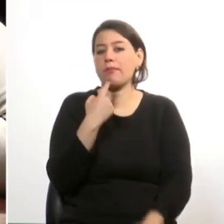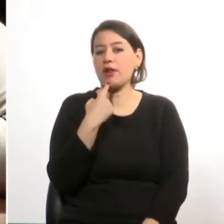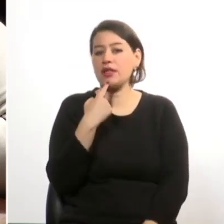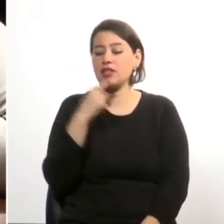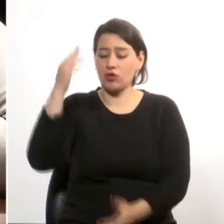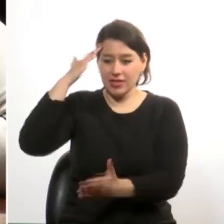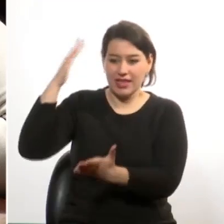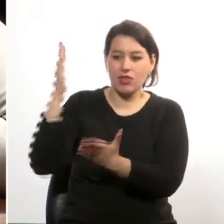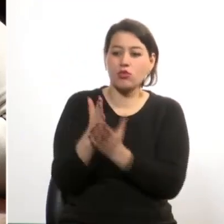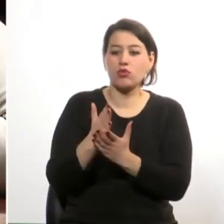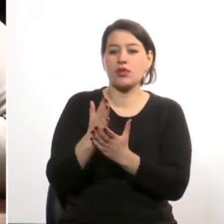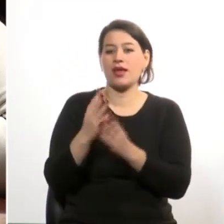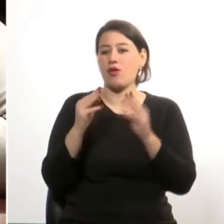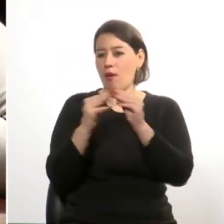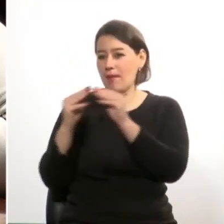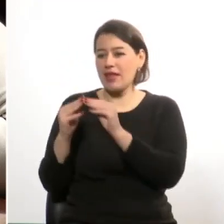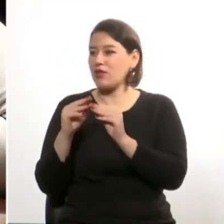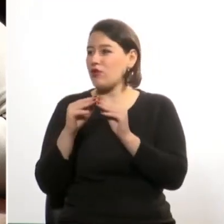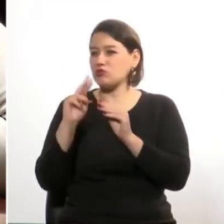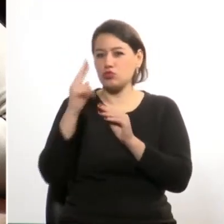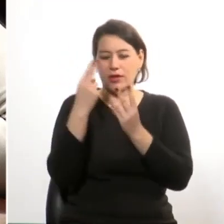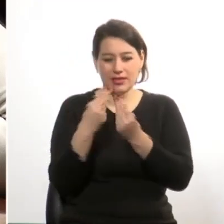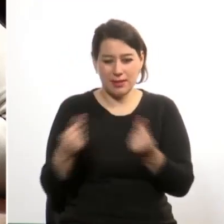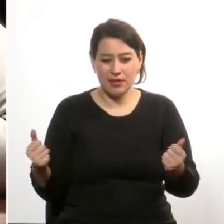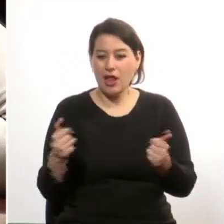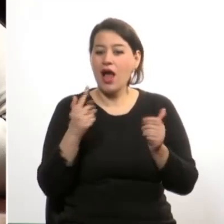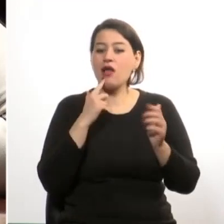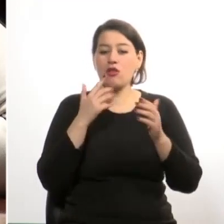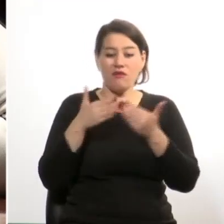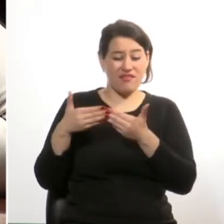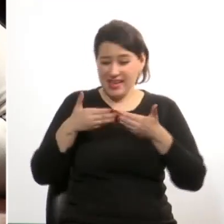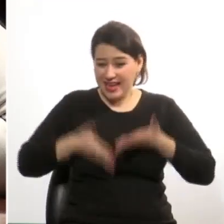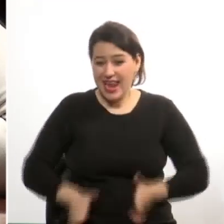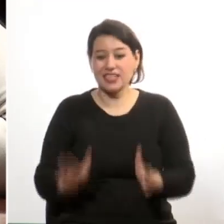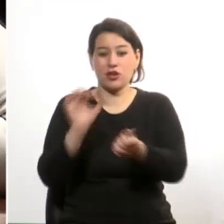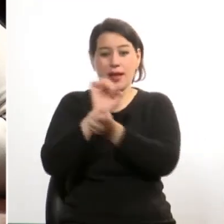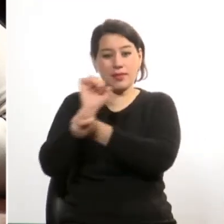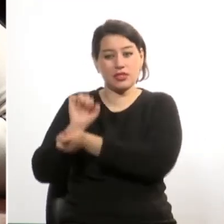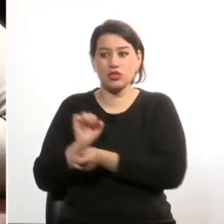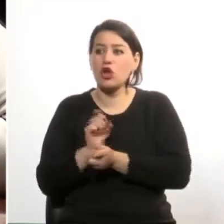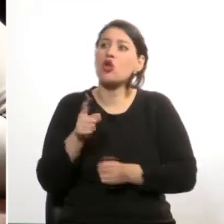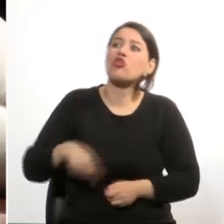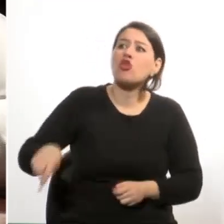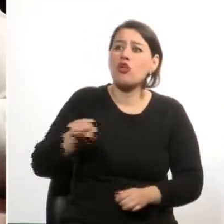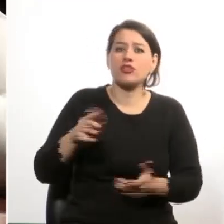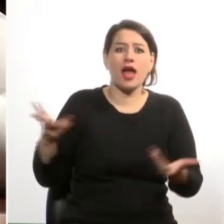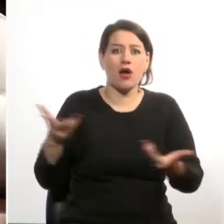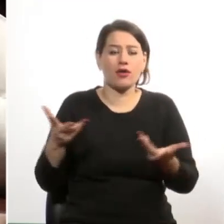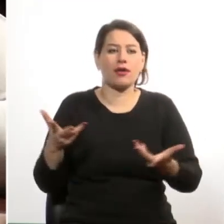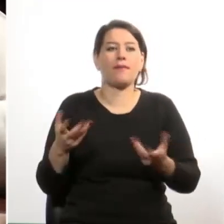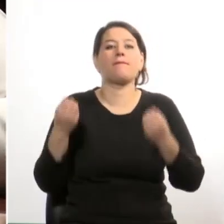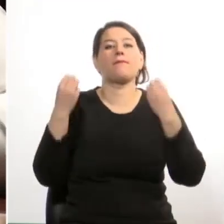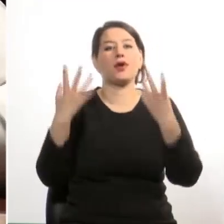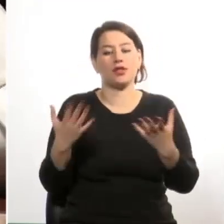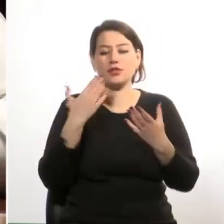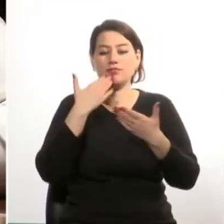la dictadura, de los compatriotas desaparecidos, de los niños nacidos en cautiverio y de saber dónde están. Y por eso